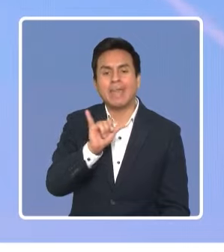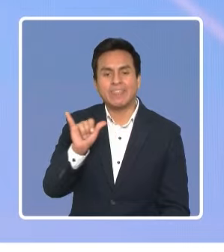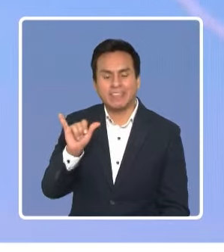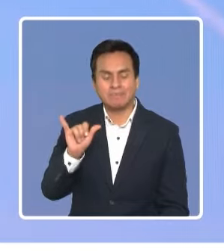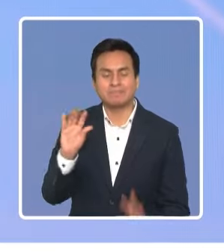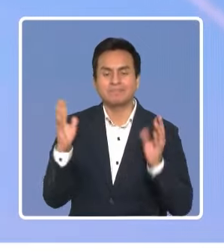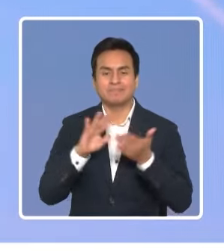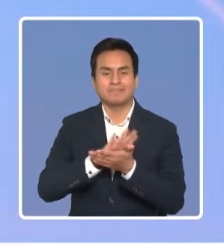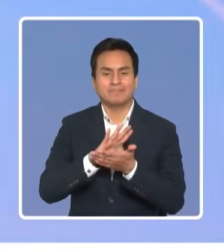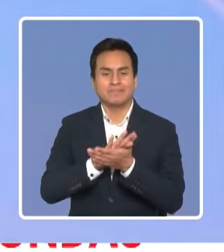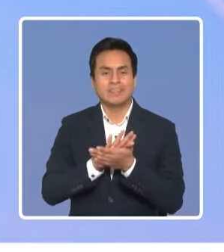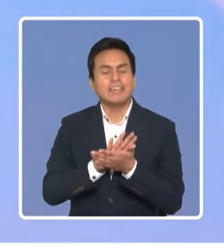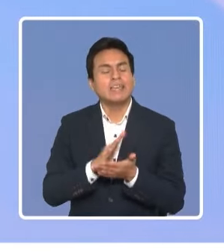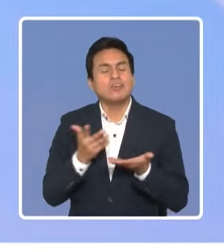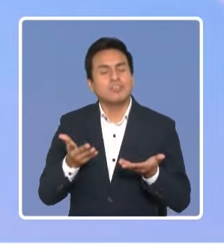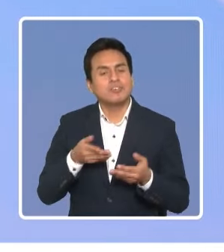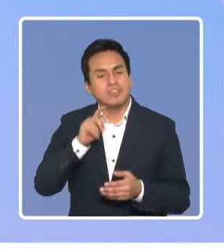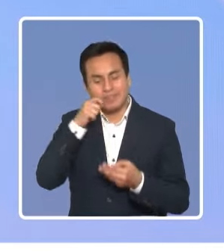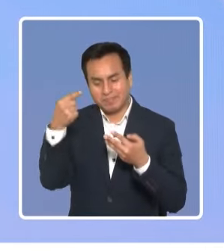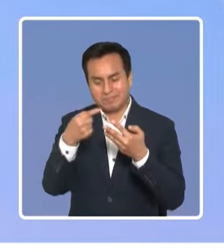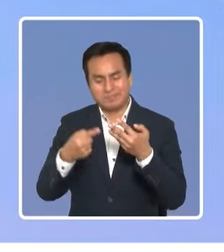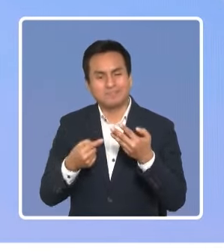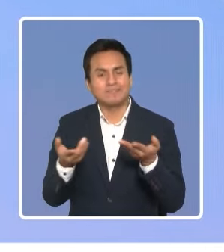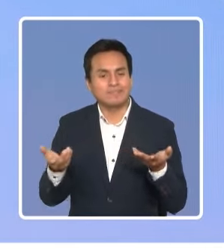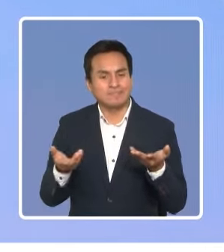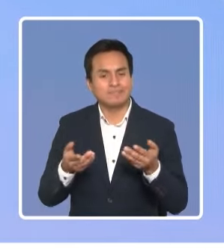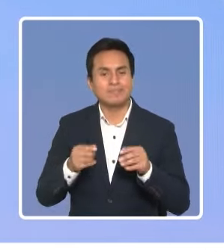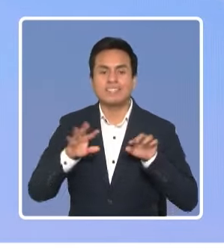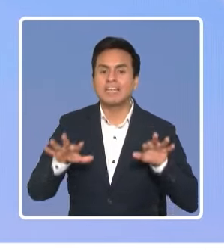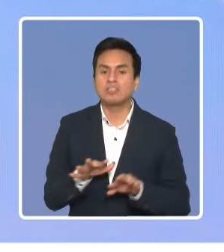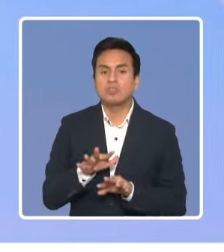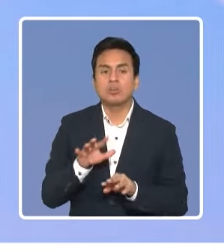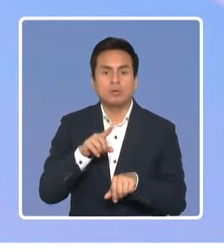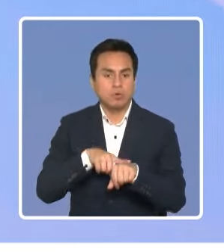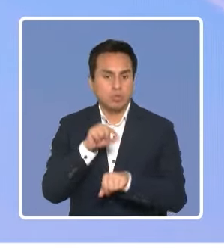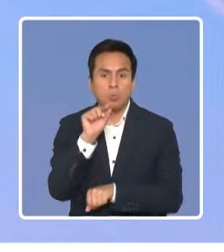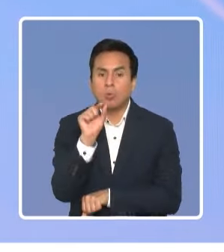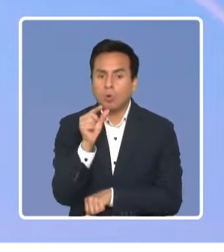Con esto, lo que trato de decirles es que